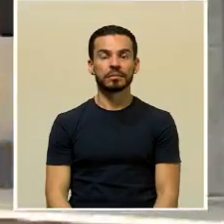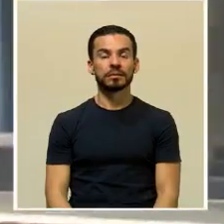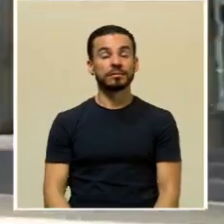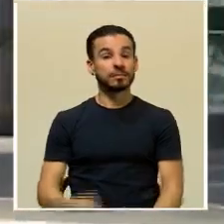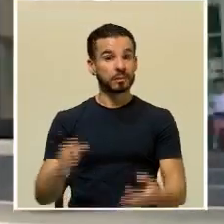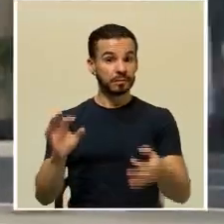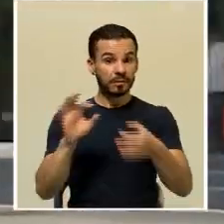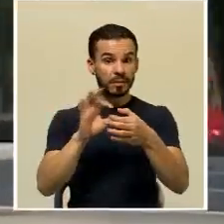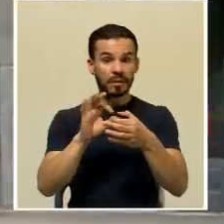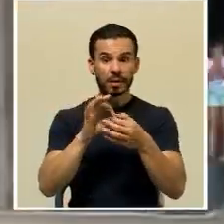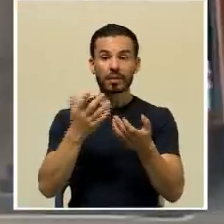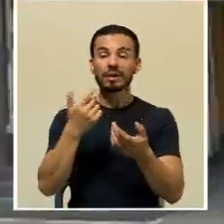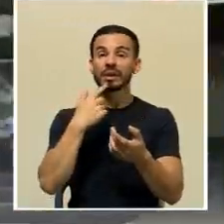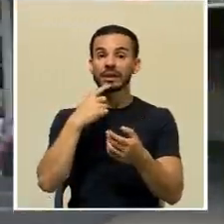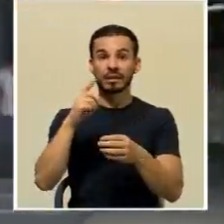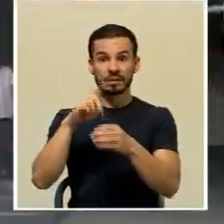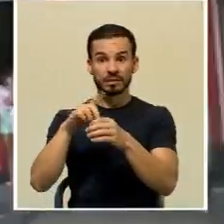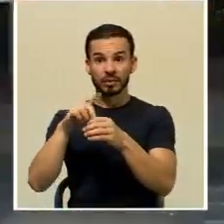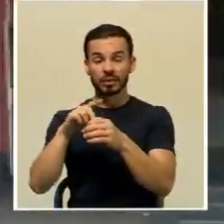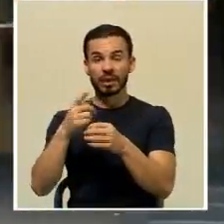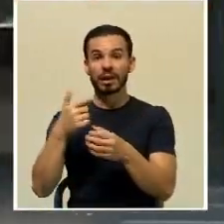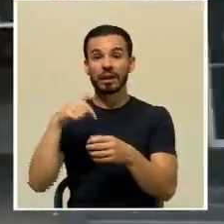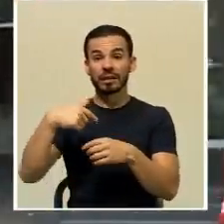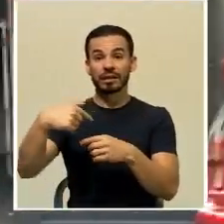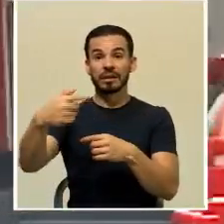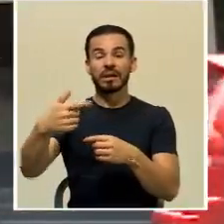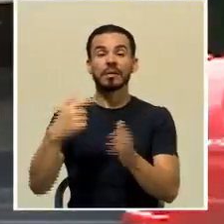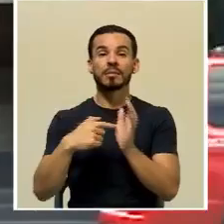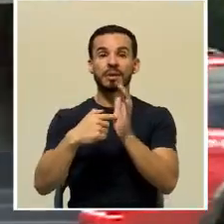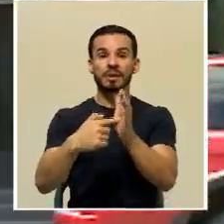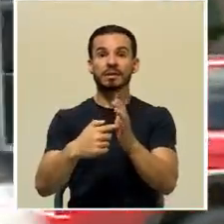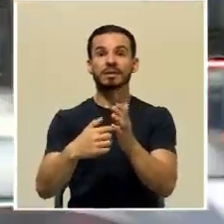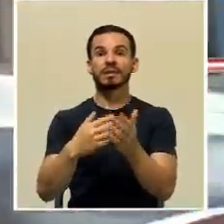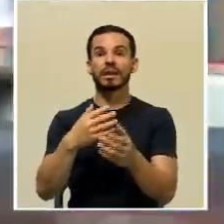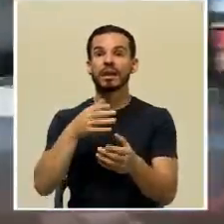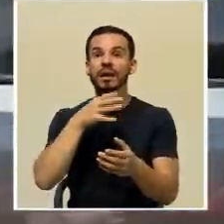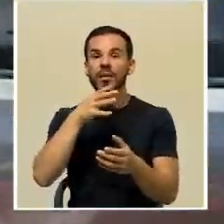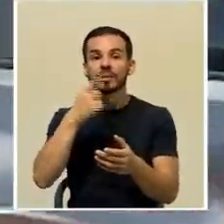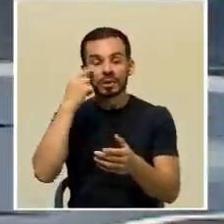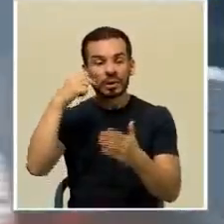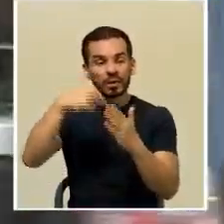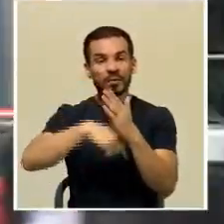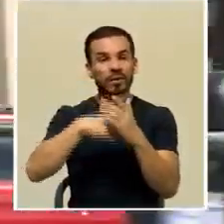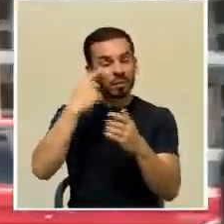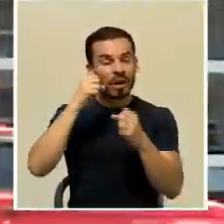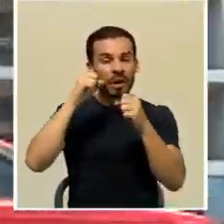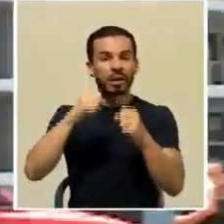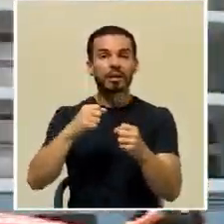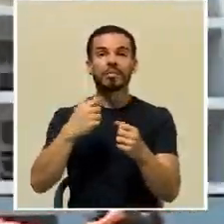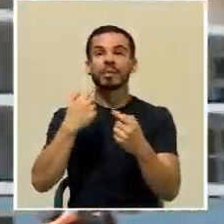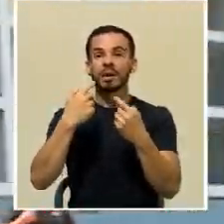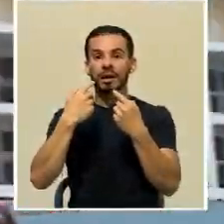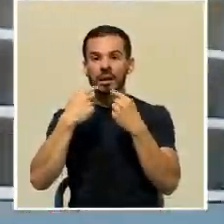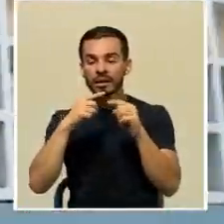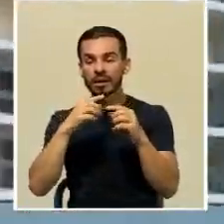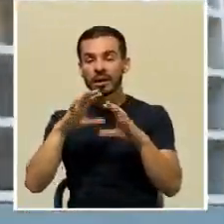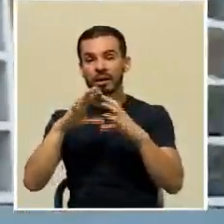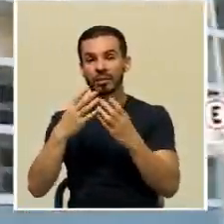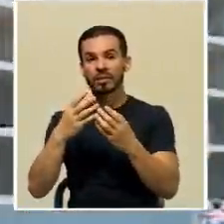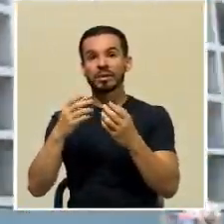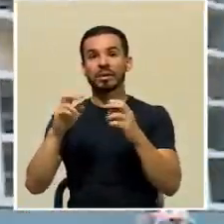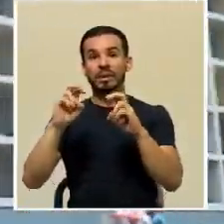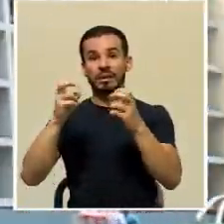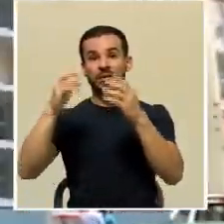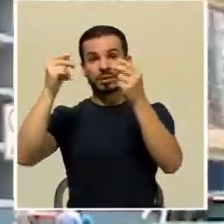De acuerdo con los legisladores, durante estos días se presentarán las mociones de fondo al proyecto para que puedan ser dictaminadas en la Comisión de